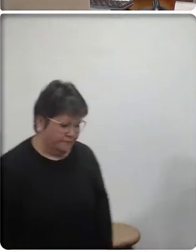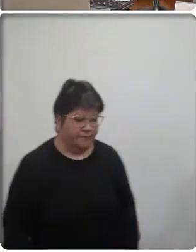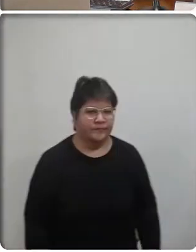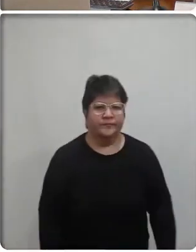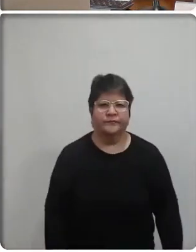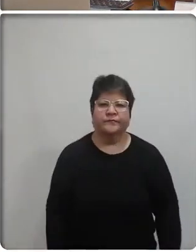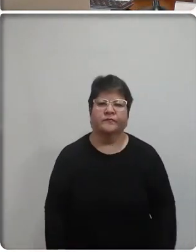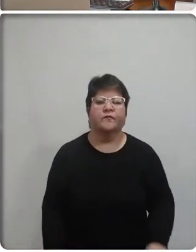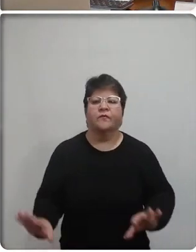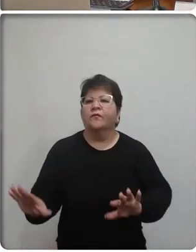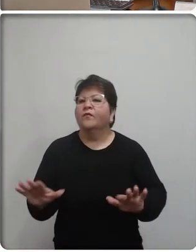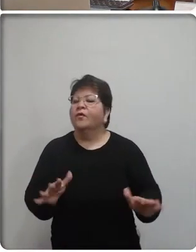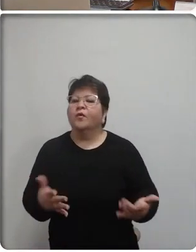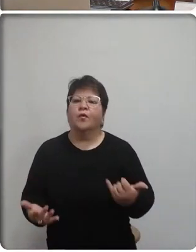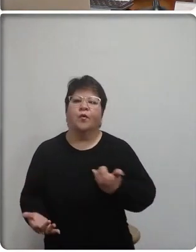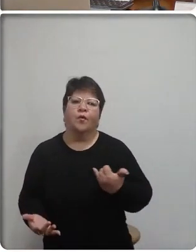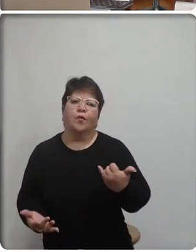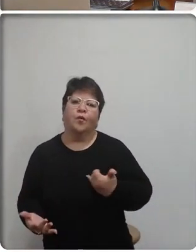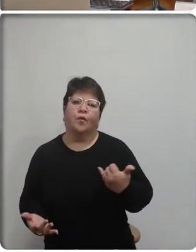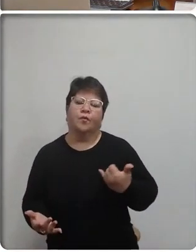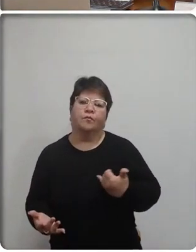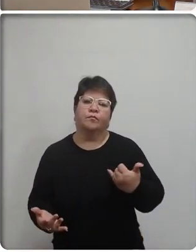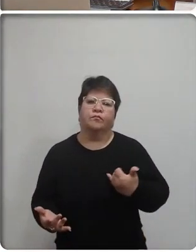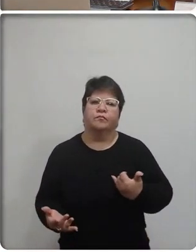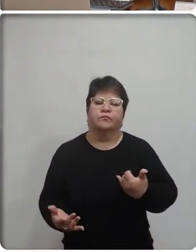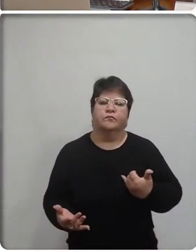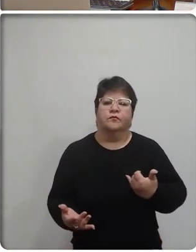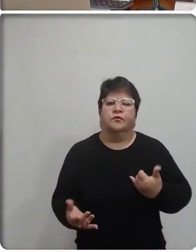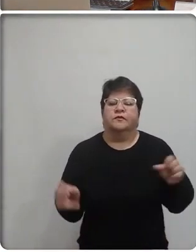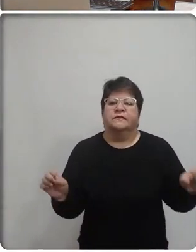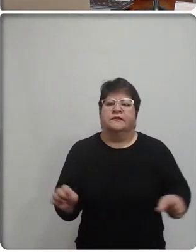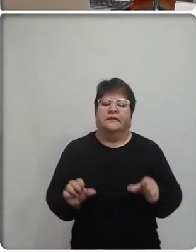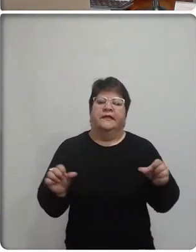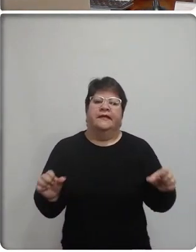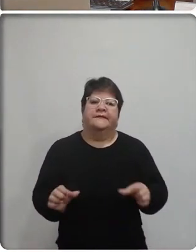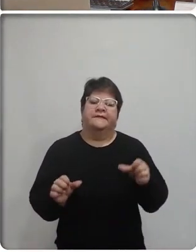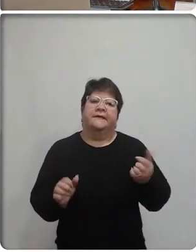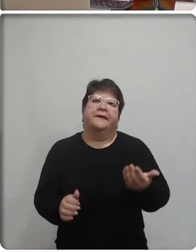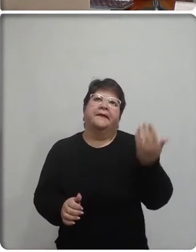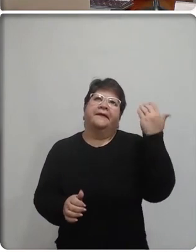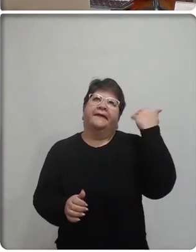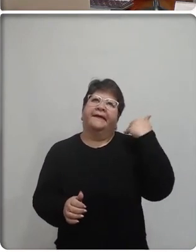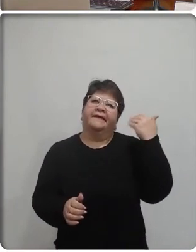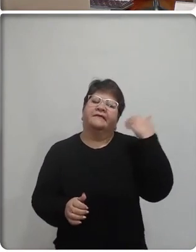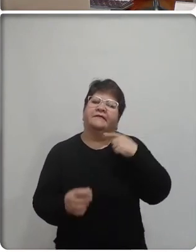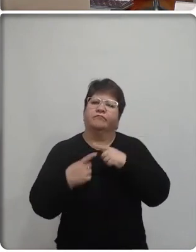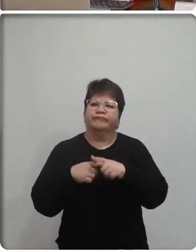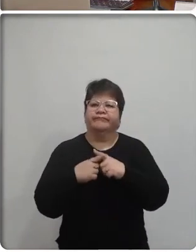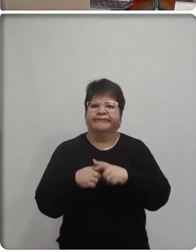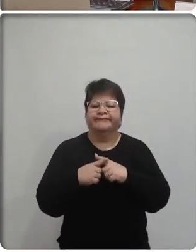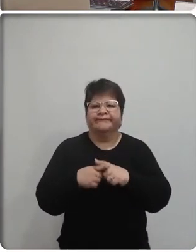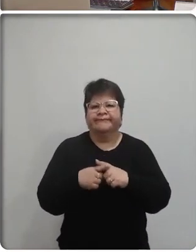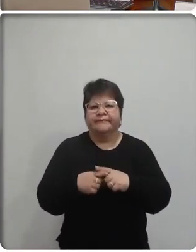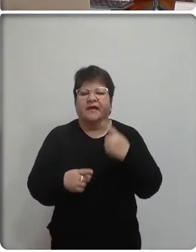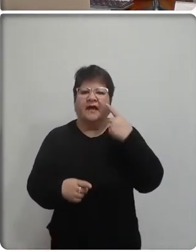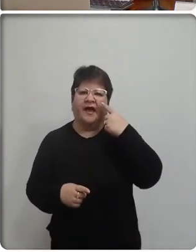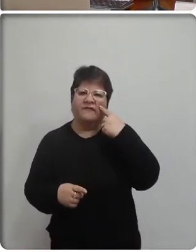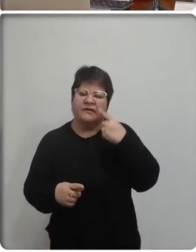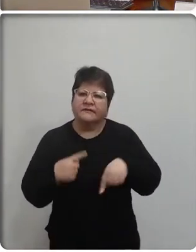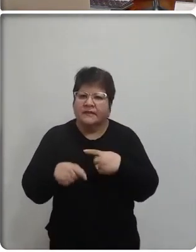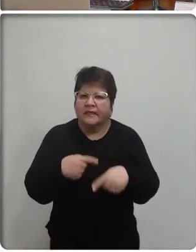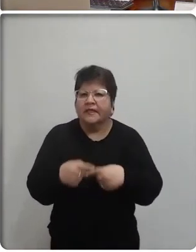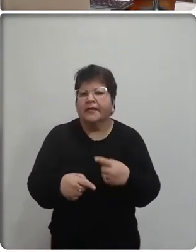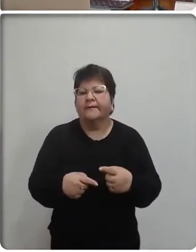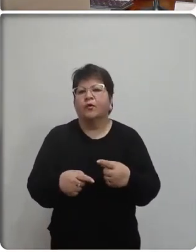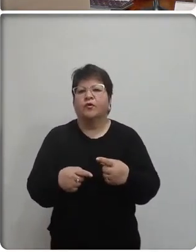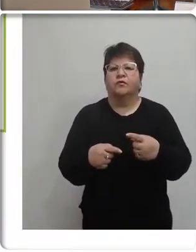¿Cuál es el alcance, como les decía anteriormente? Que fue al principio una cosa que estuvo discutida. Bueno, a ver, vamos a seguir con